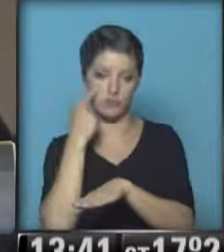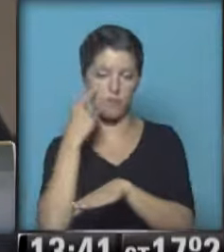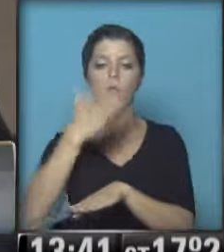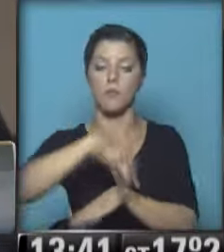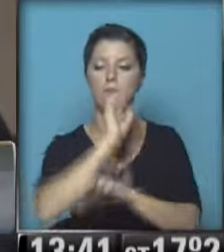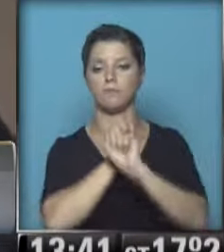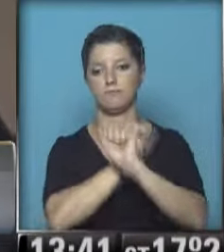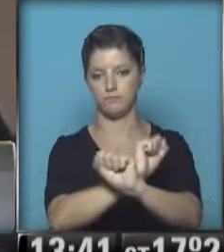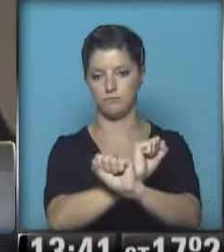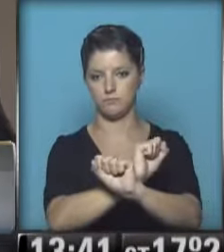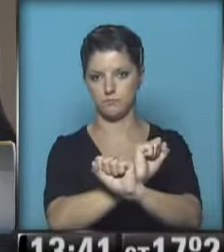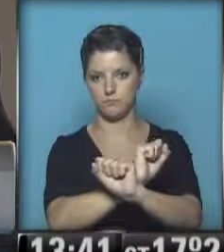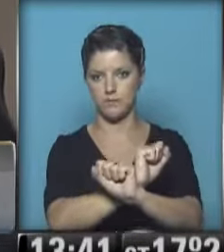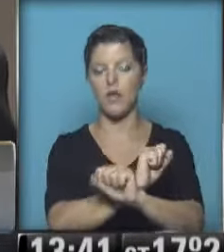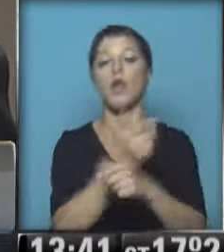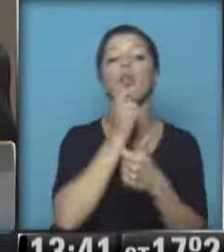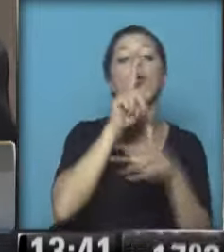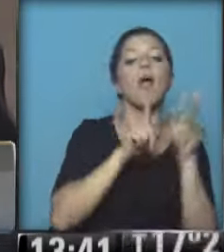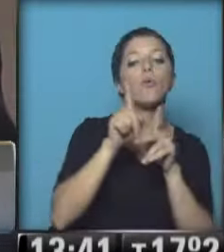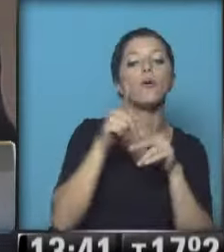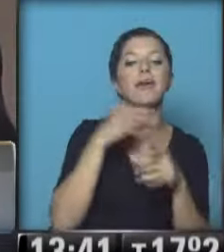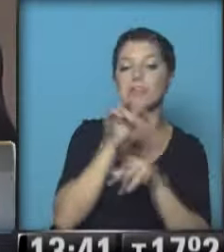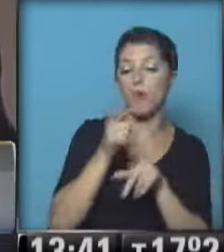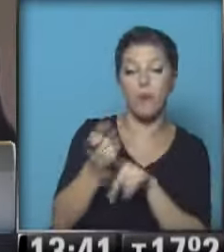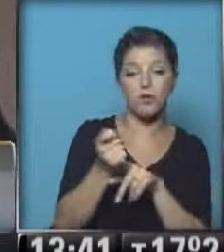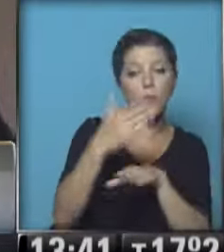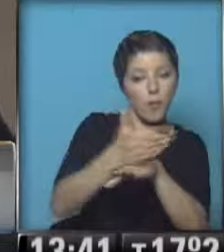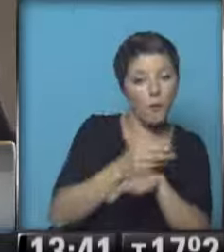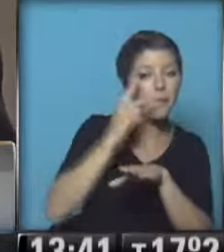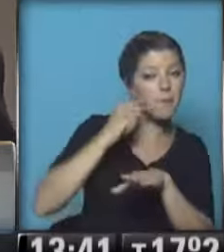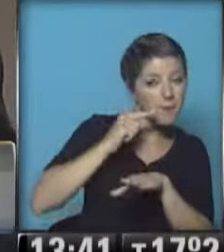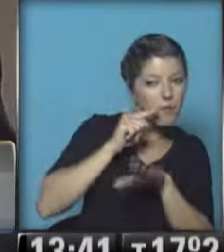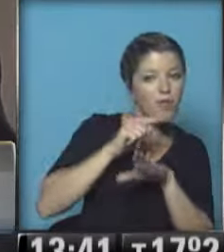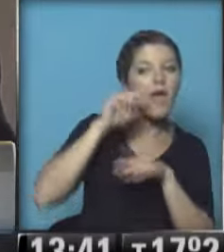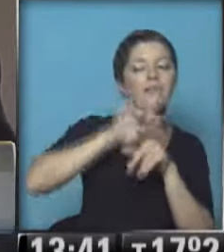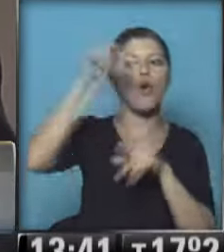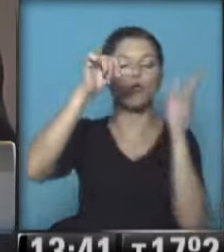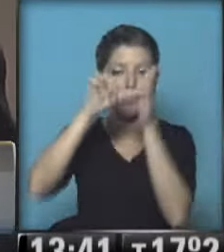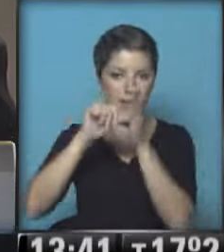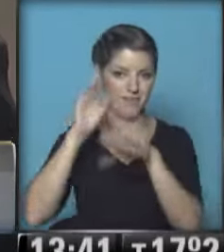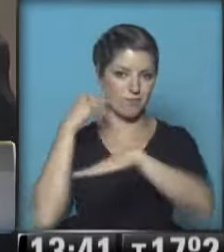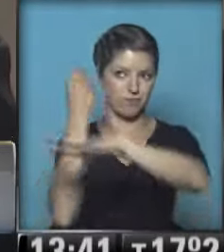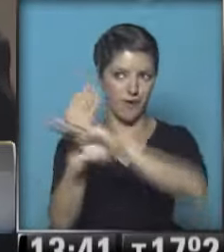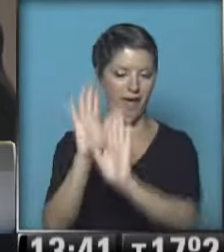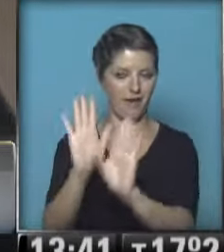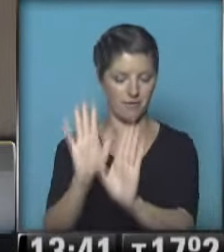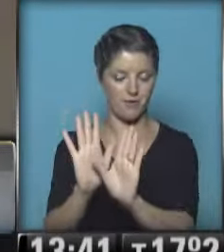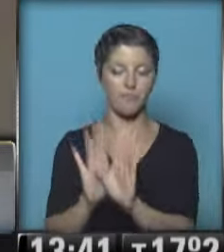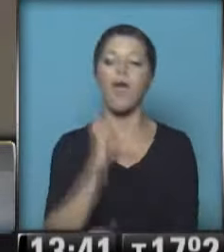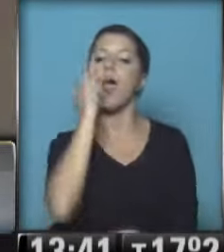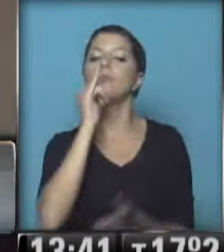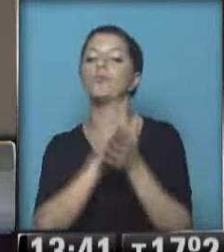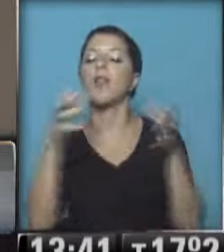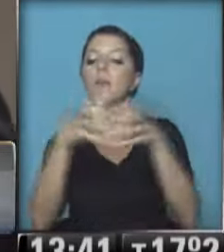vamos a detener. Los autores intelectuales están fuera del país. Y hizo referencia a la banda